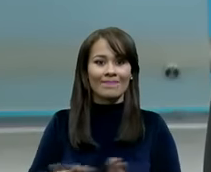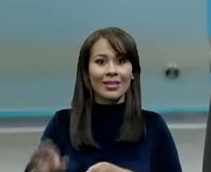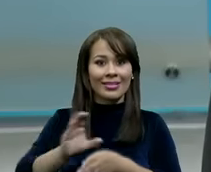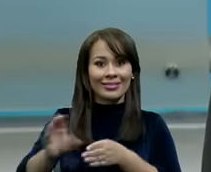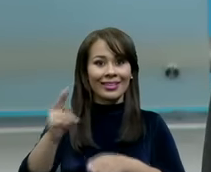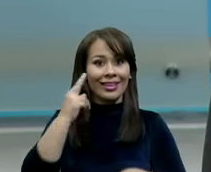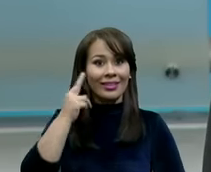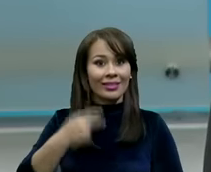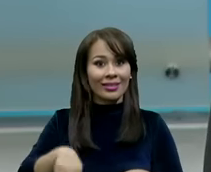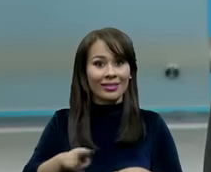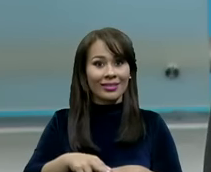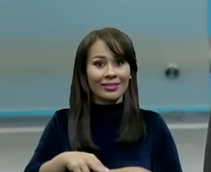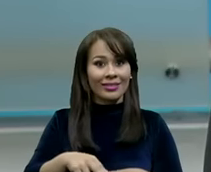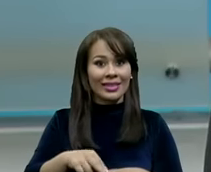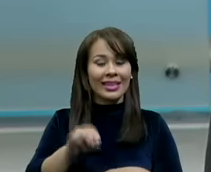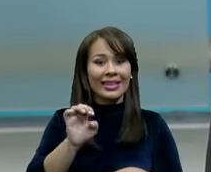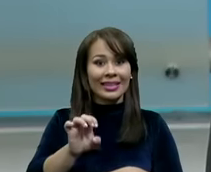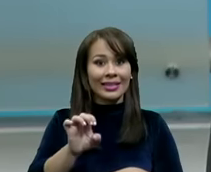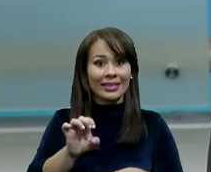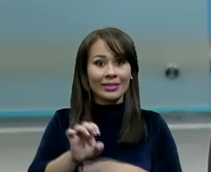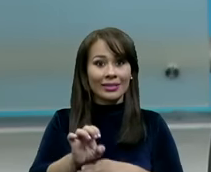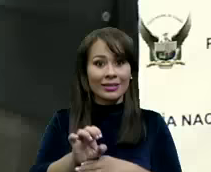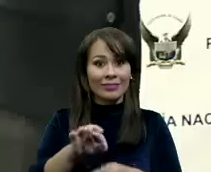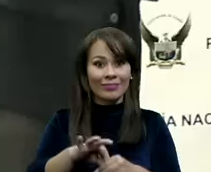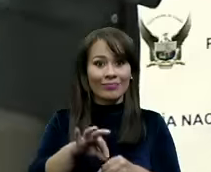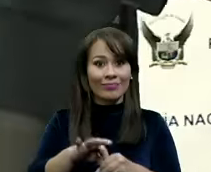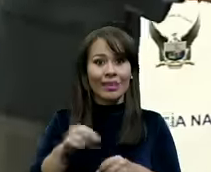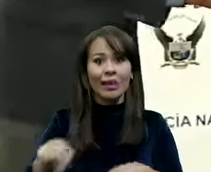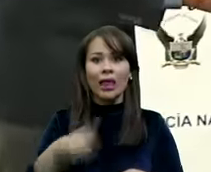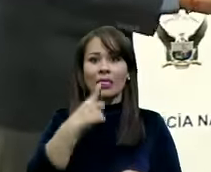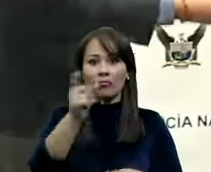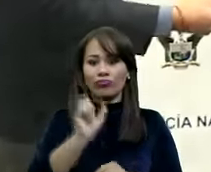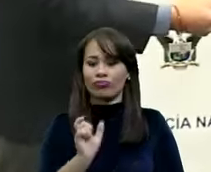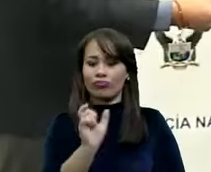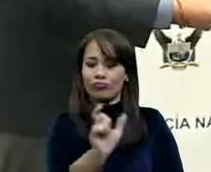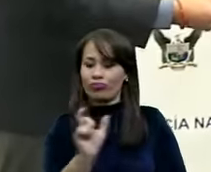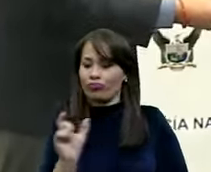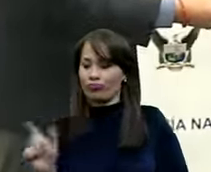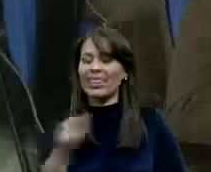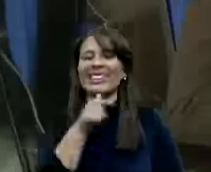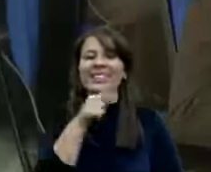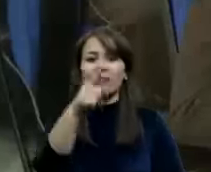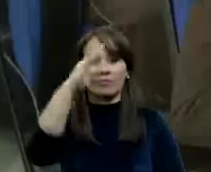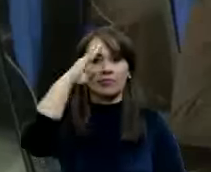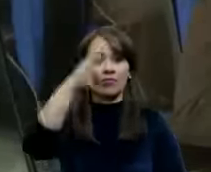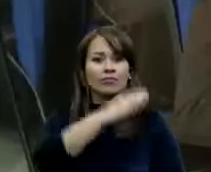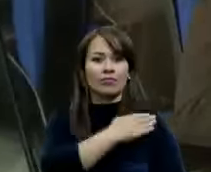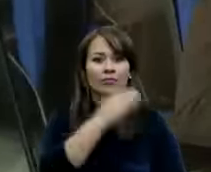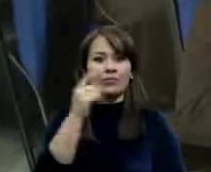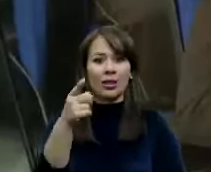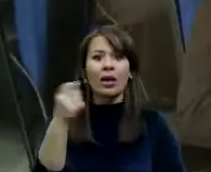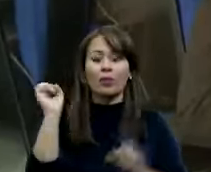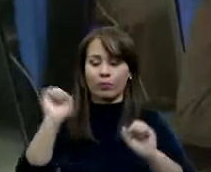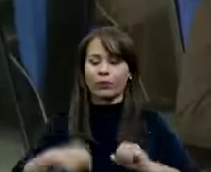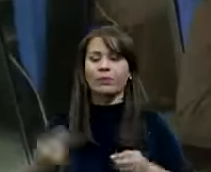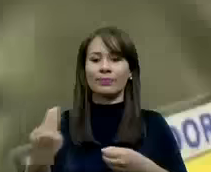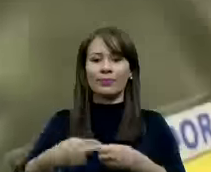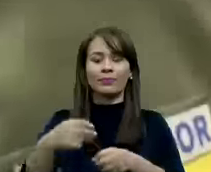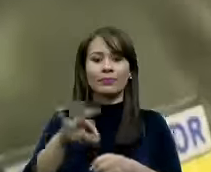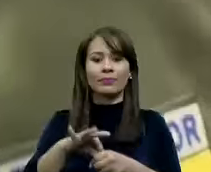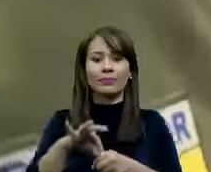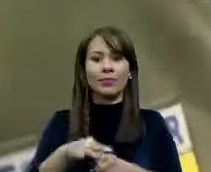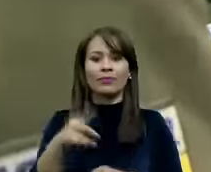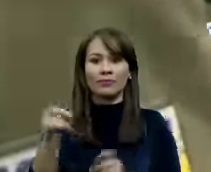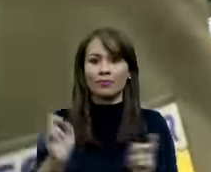Consejo Nacional Electoral entregó las credenciales que permite a los miembros de las Fuerzas Armadas ejercer el voto facultativo.